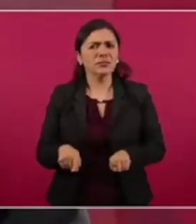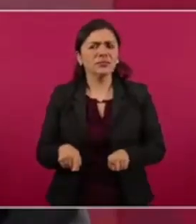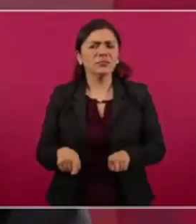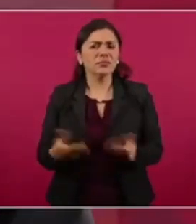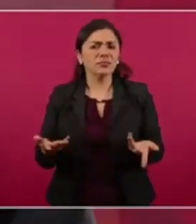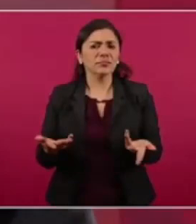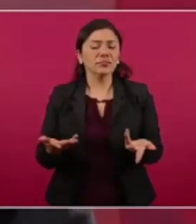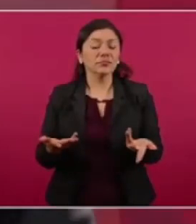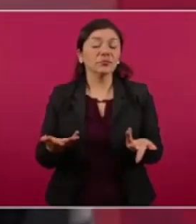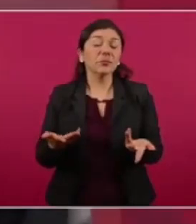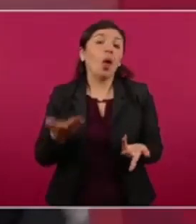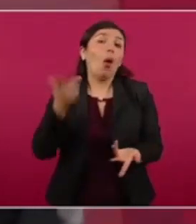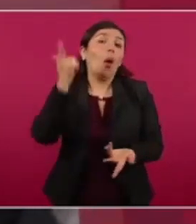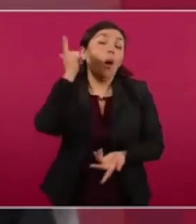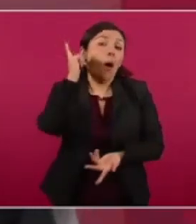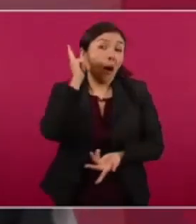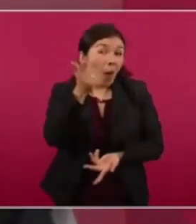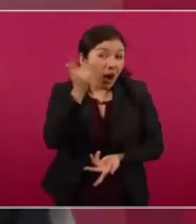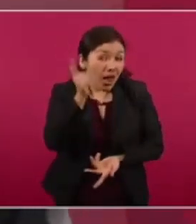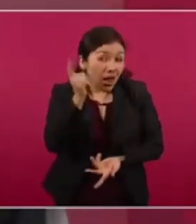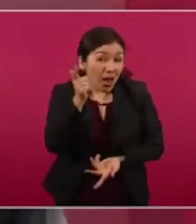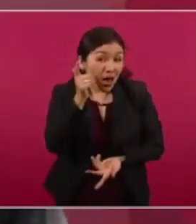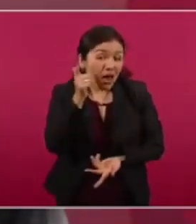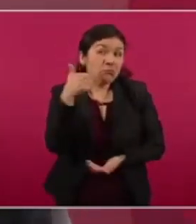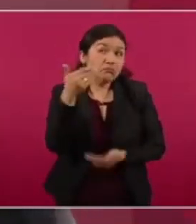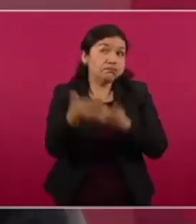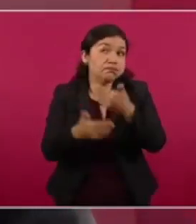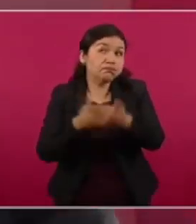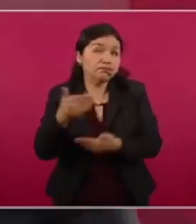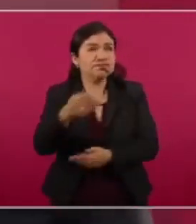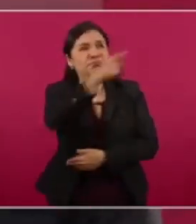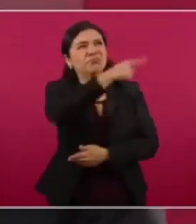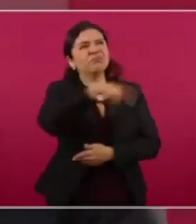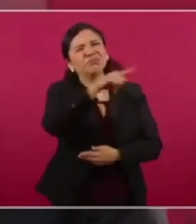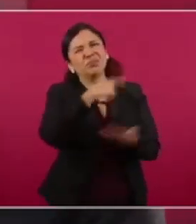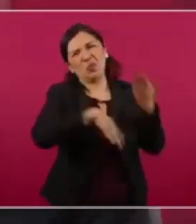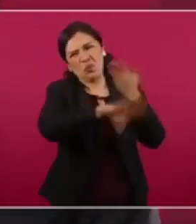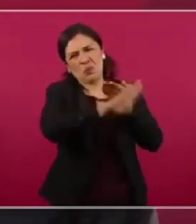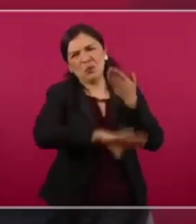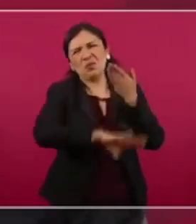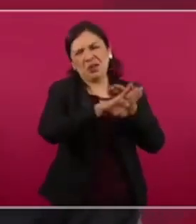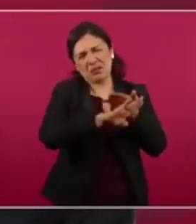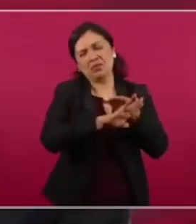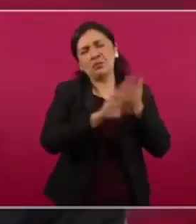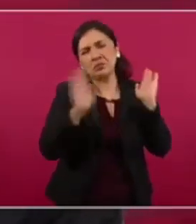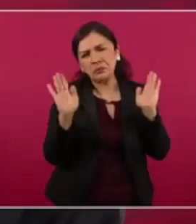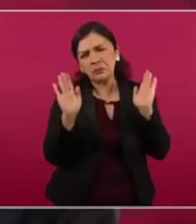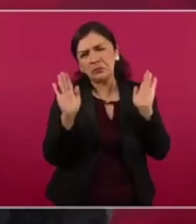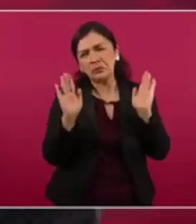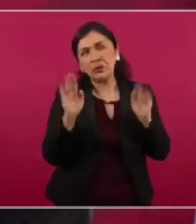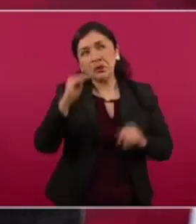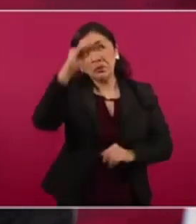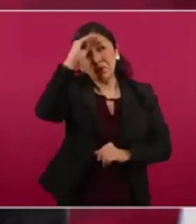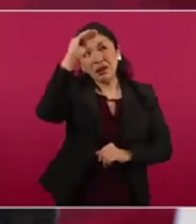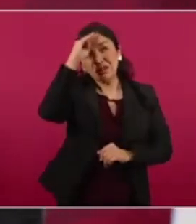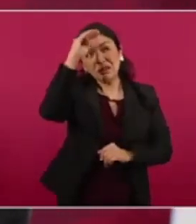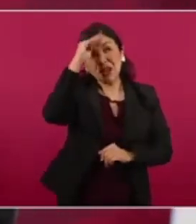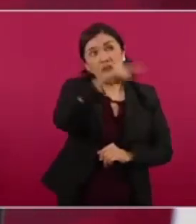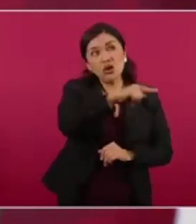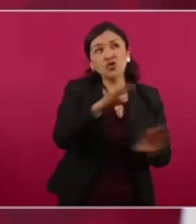Y ojalá y los opositores no caigan en